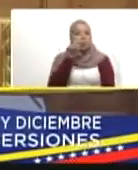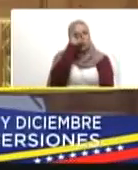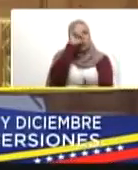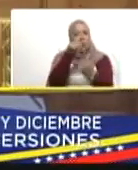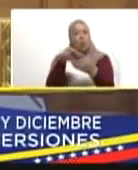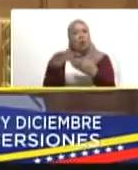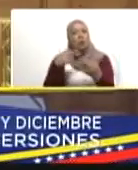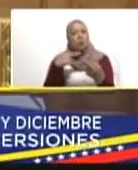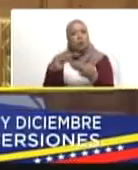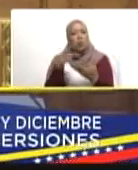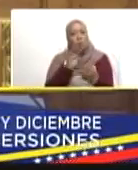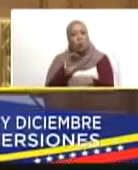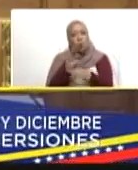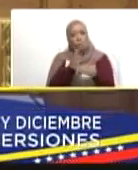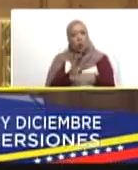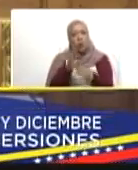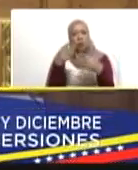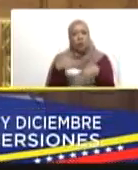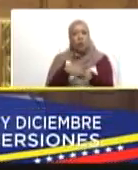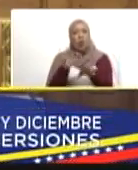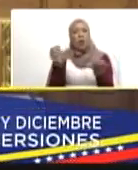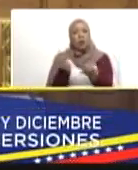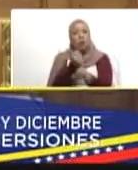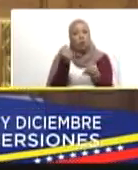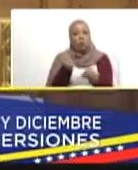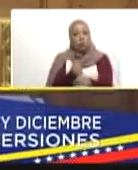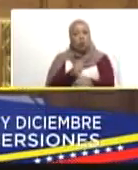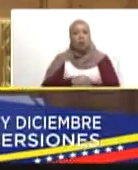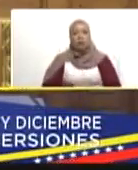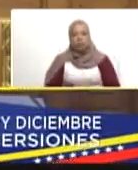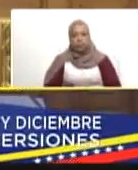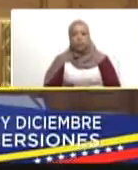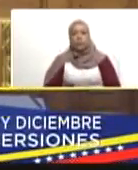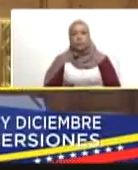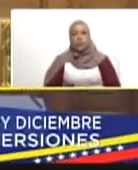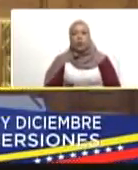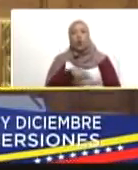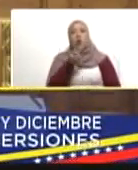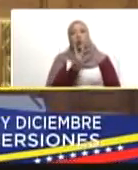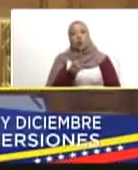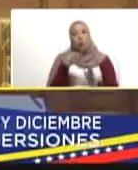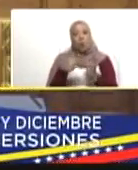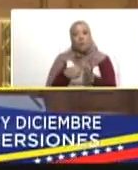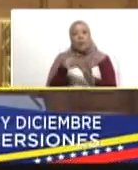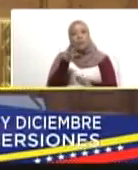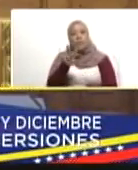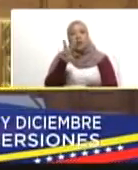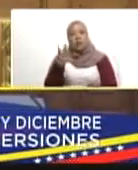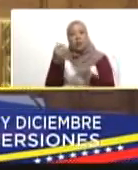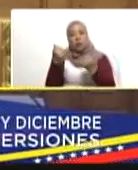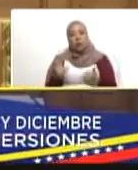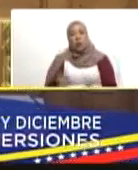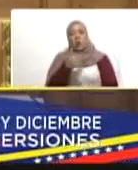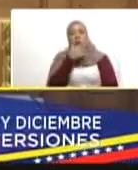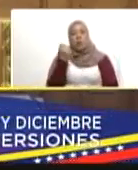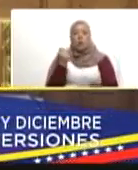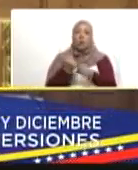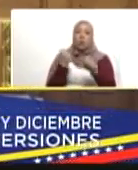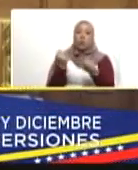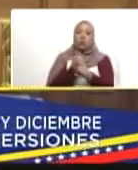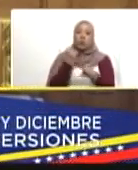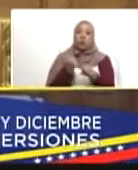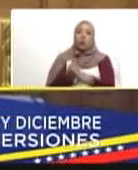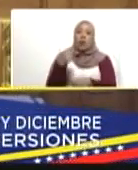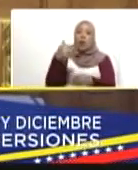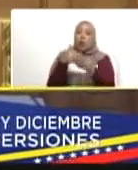relacionada con la protección del ingreso de los trabajadores y las trabajadoras en 2023 nuestro país reflejó el menor incremento del